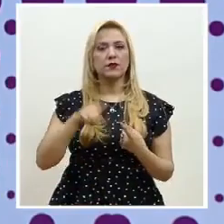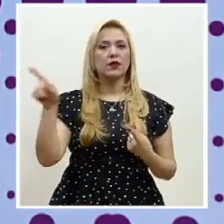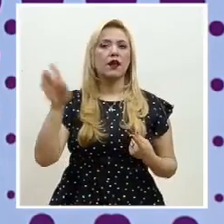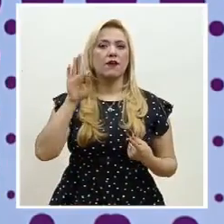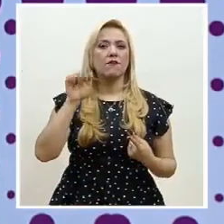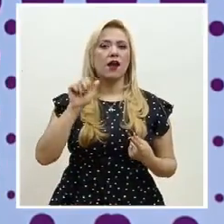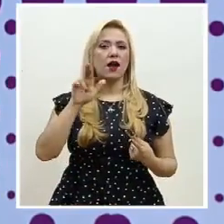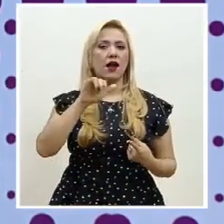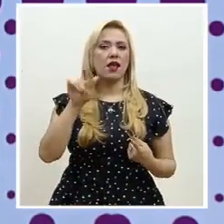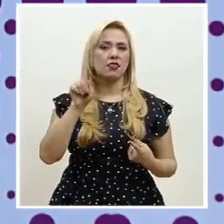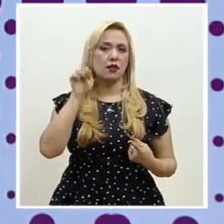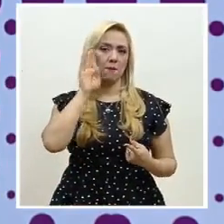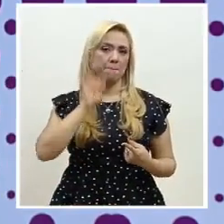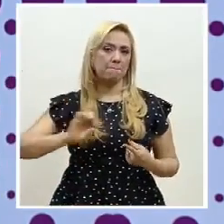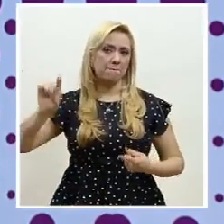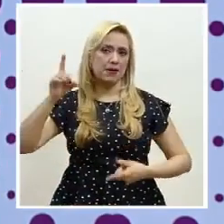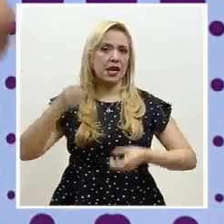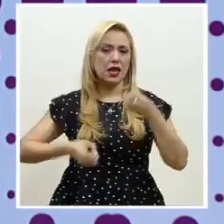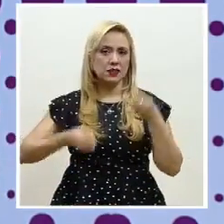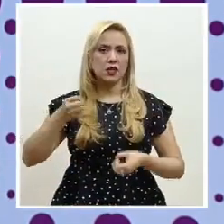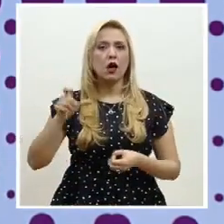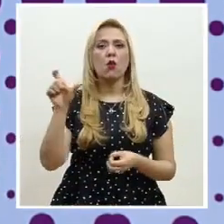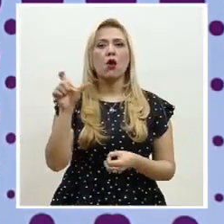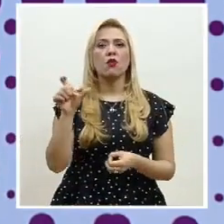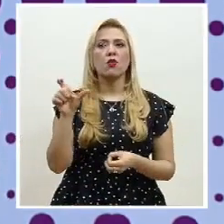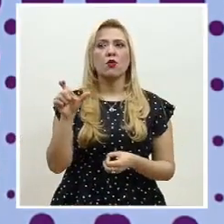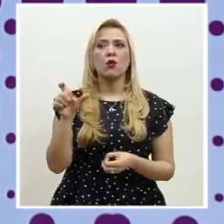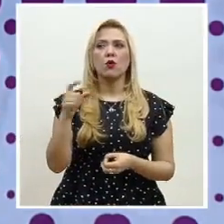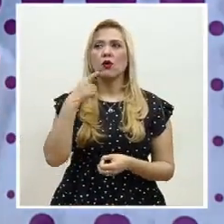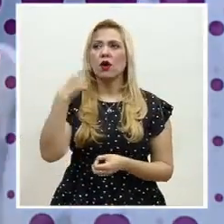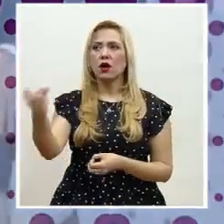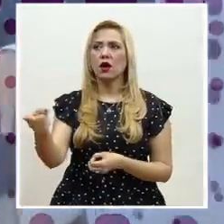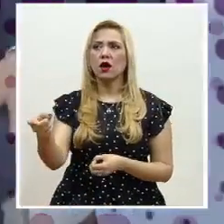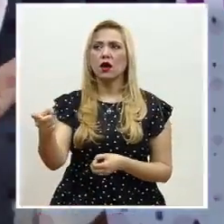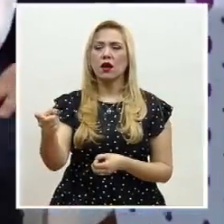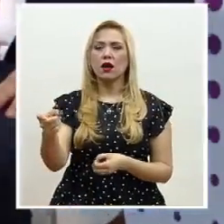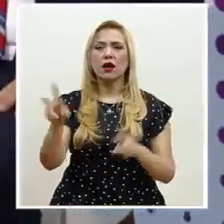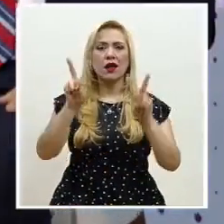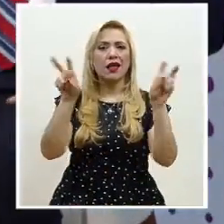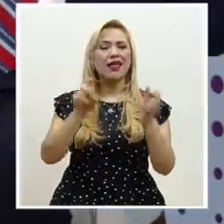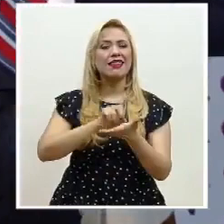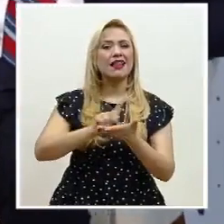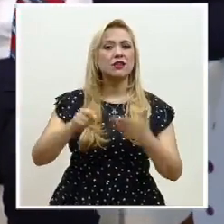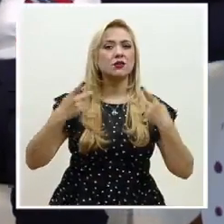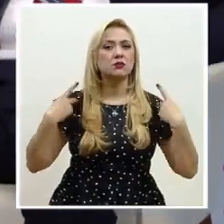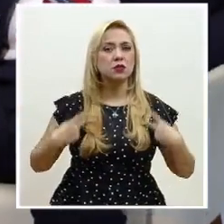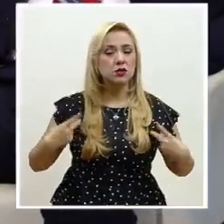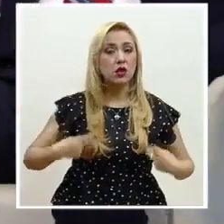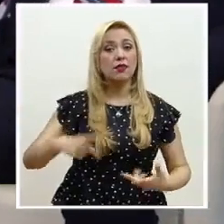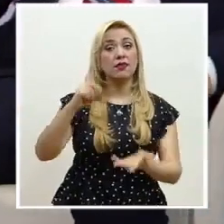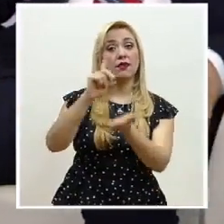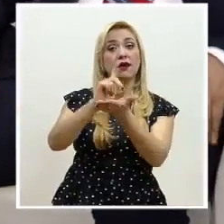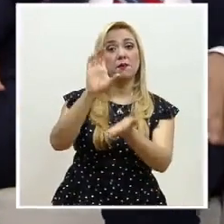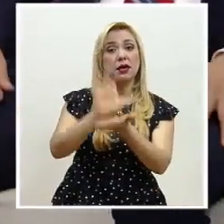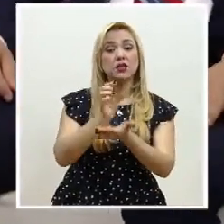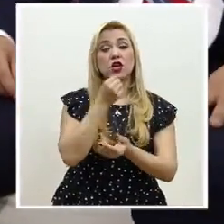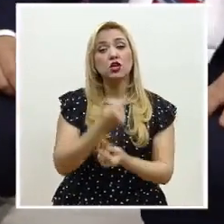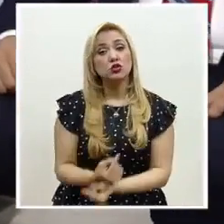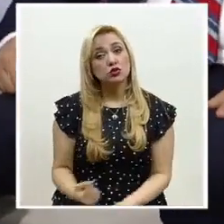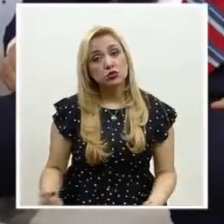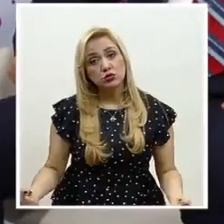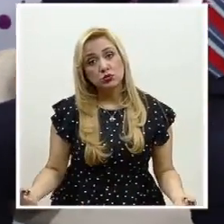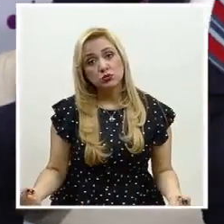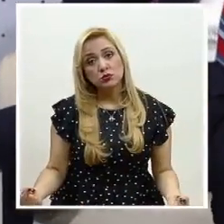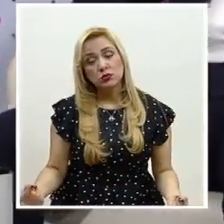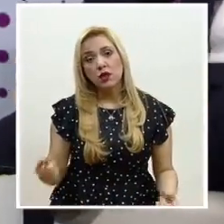Farhat cuando sacaron a la ponencia sobre los derechos de las personas con discapacidad en infancia para